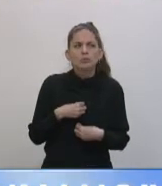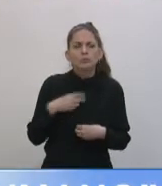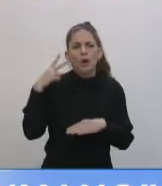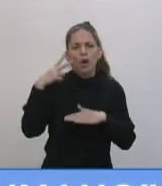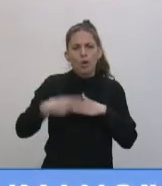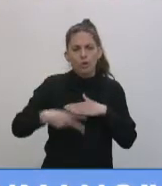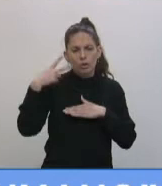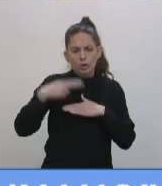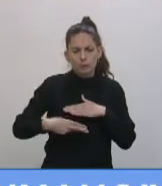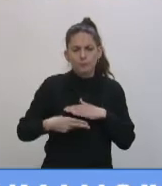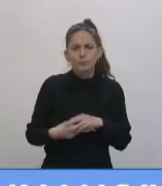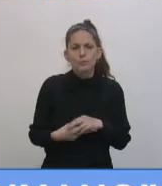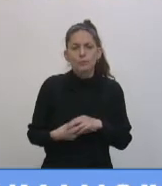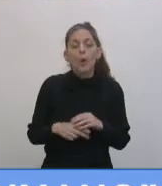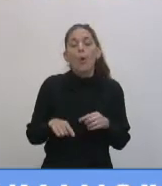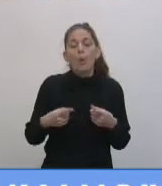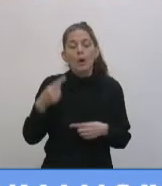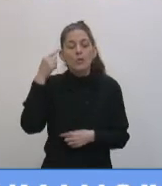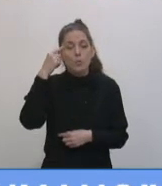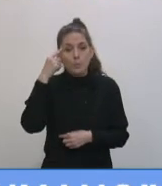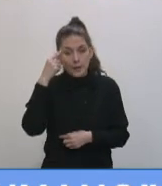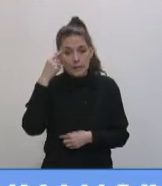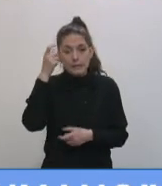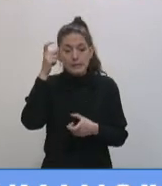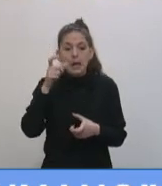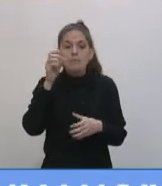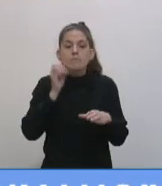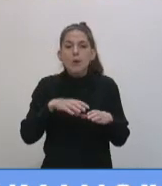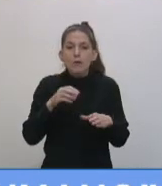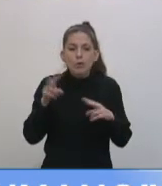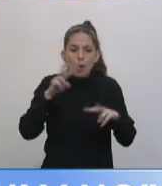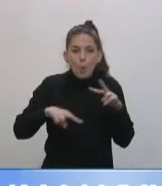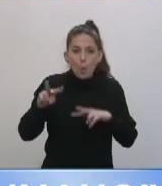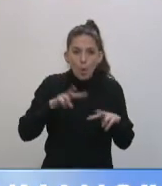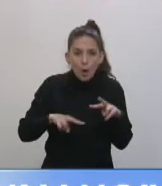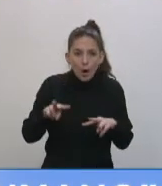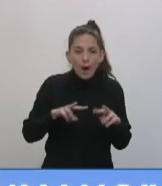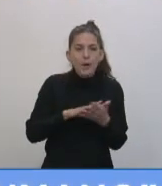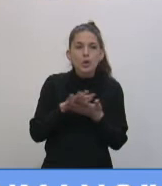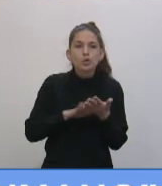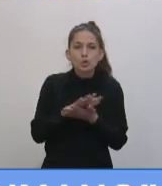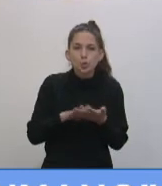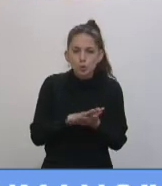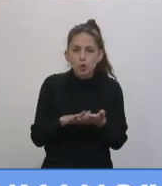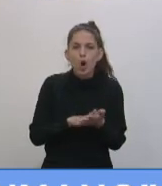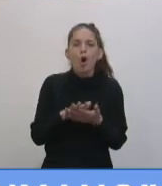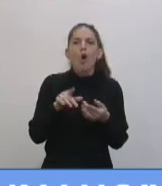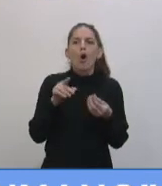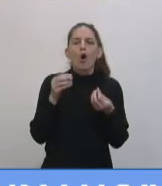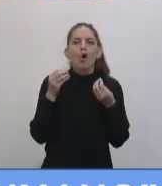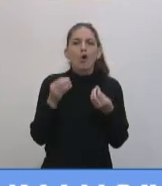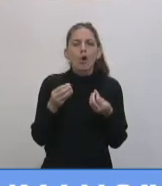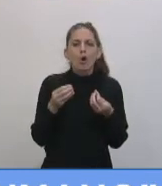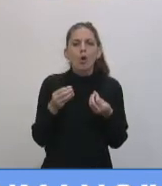Todo. Y cuando uno lo piensa bien, muy en el fondo buscaban una revolución, no en el sentido épico ni de